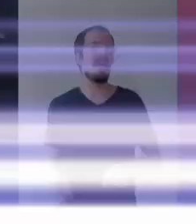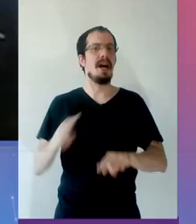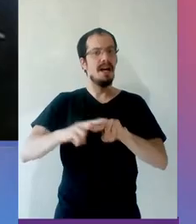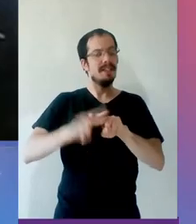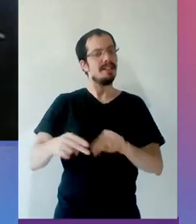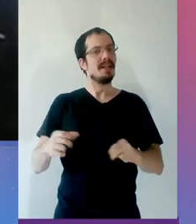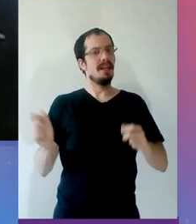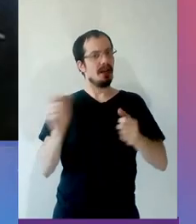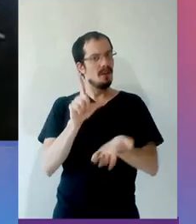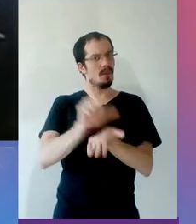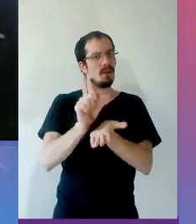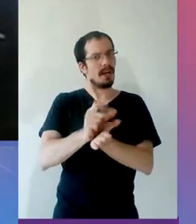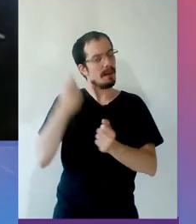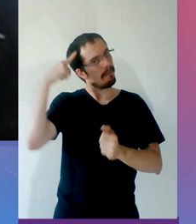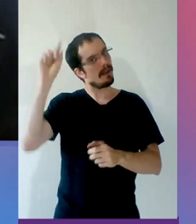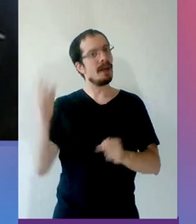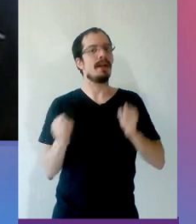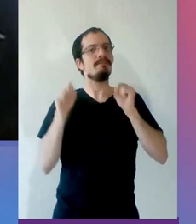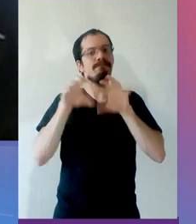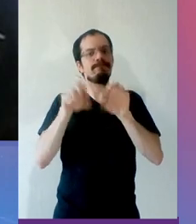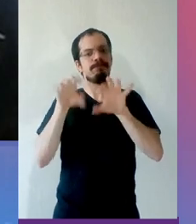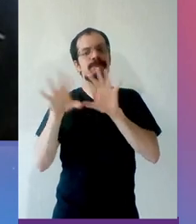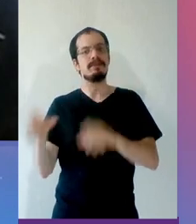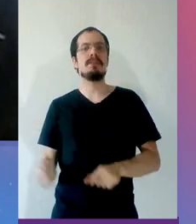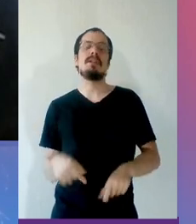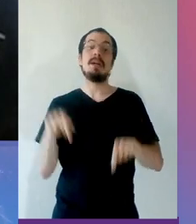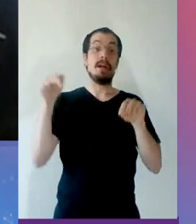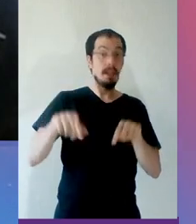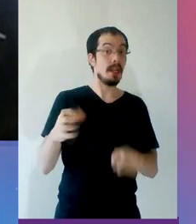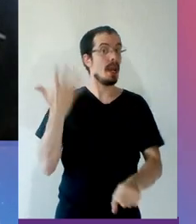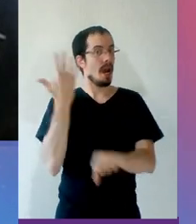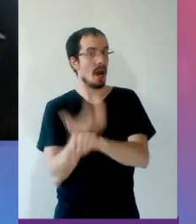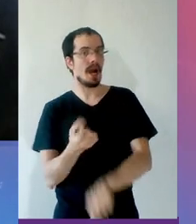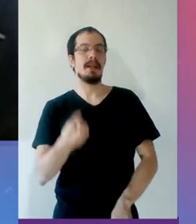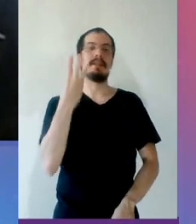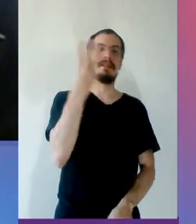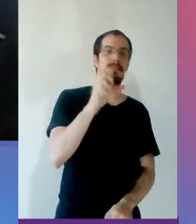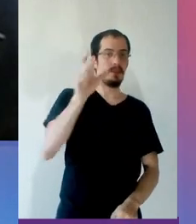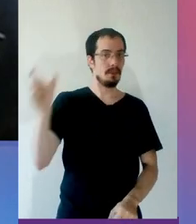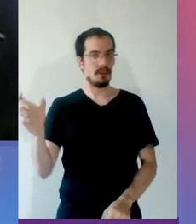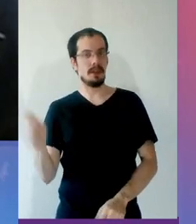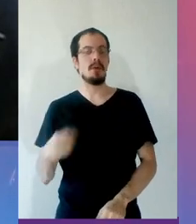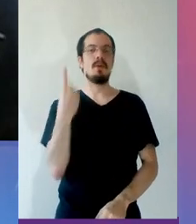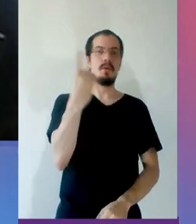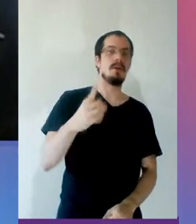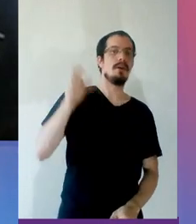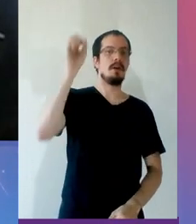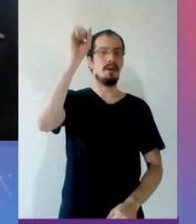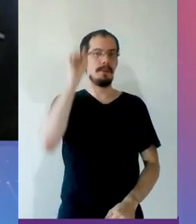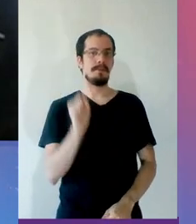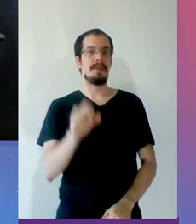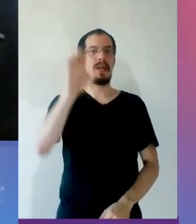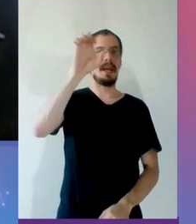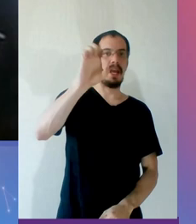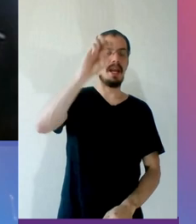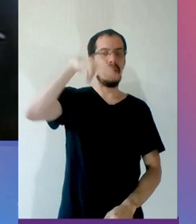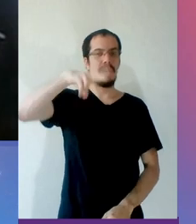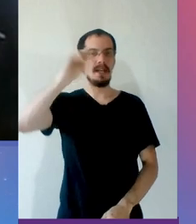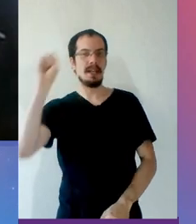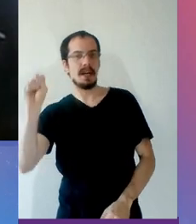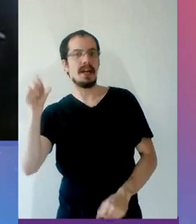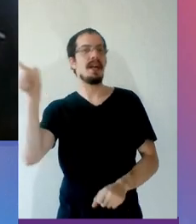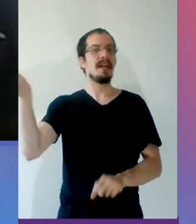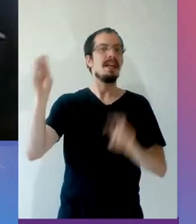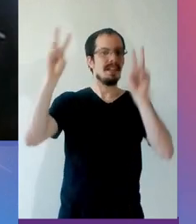reflexión. Para eso hoy día tenemos como invitadas a Elia Molina, salubrista de nuestro país, médica,